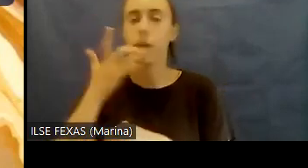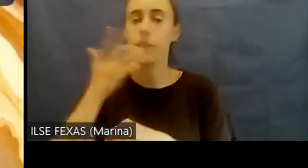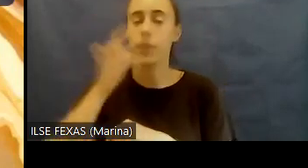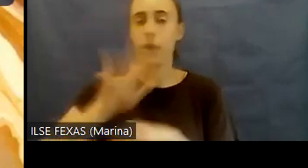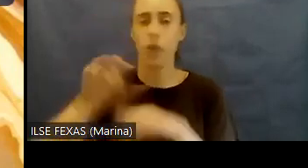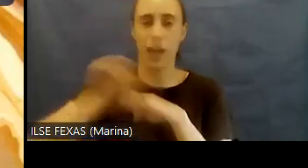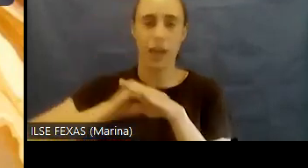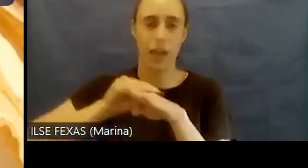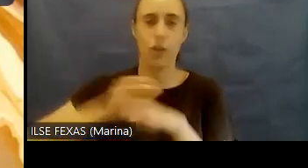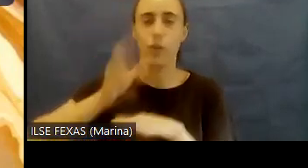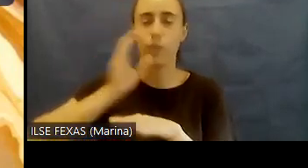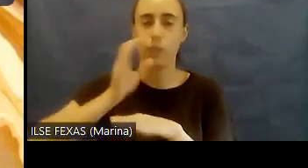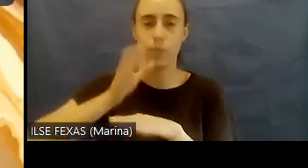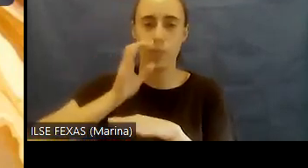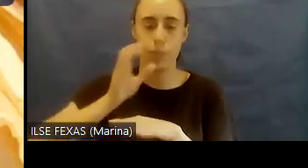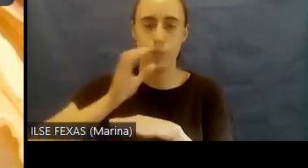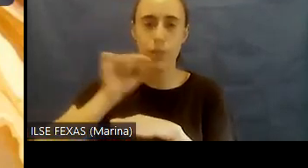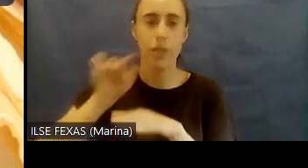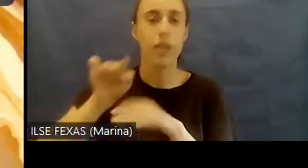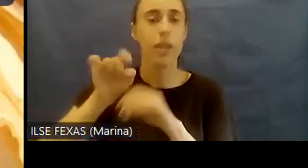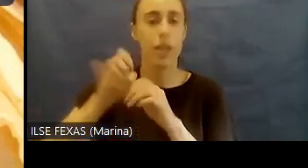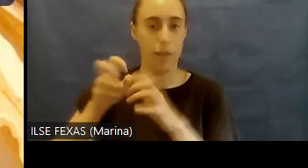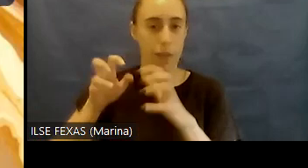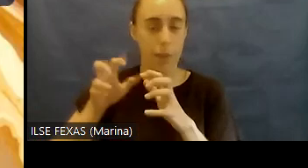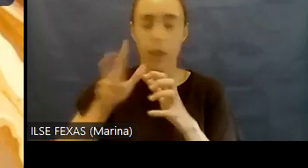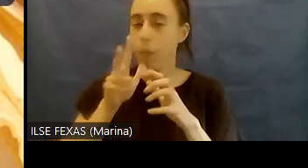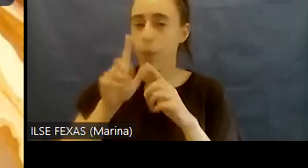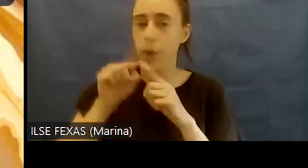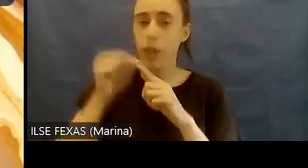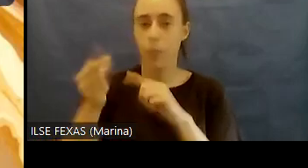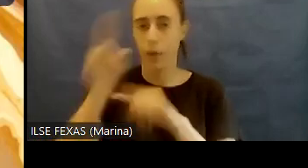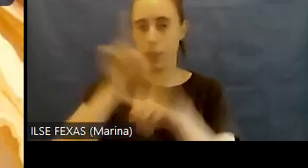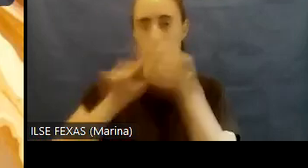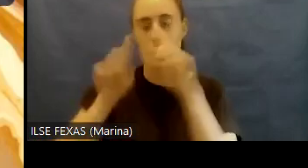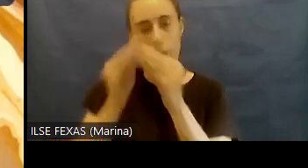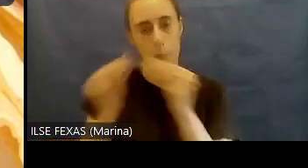ejemplo, pues aparece una gastritis porque el alcohol acaba induciendo daño a nivel de la mucosa.